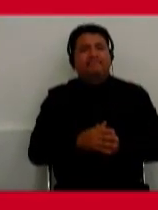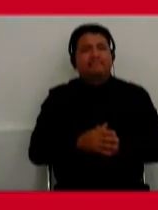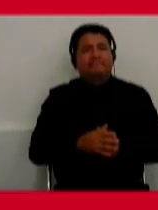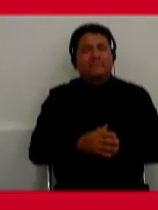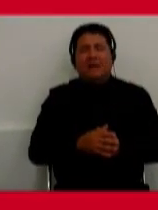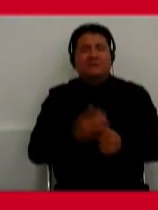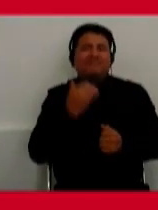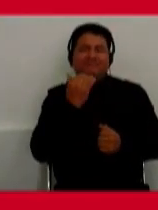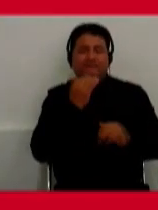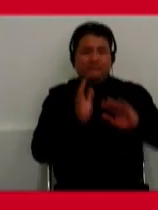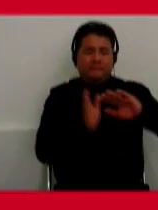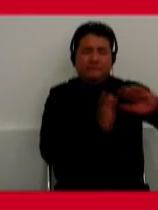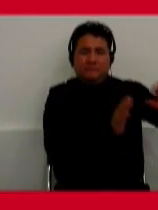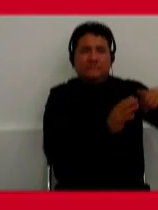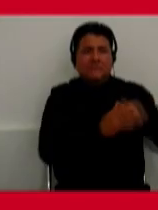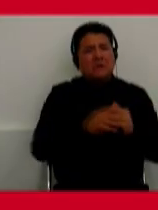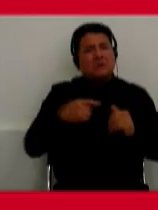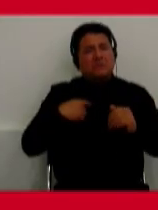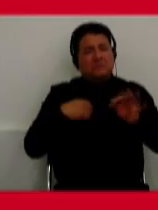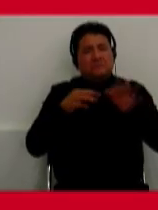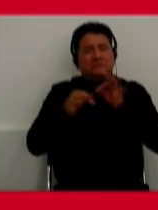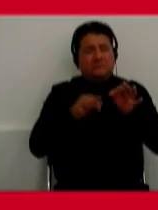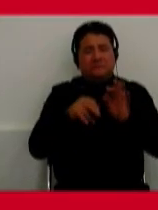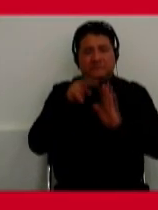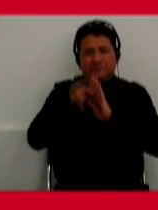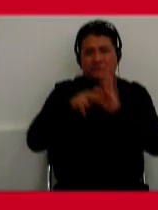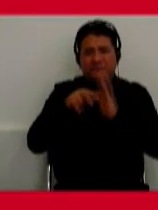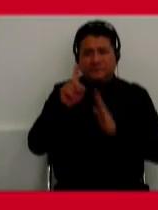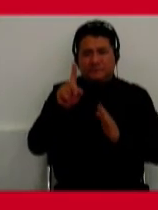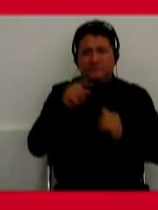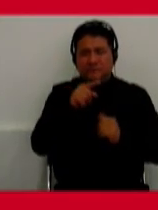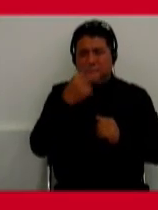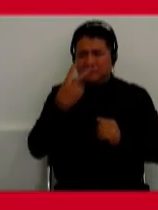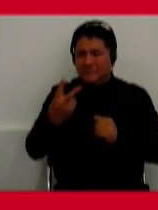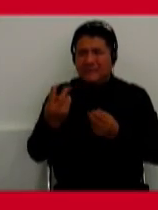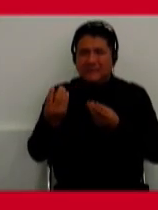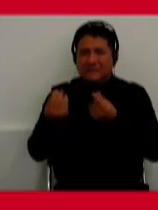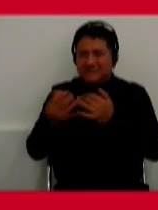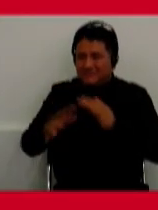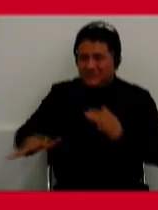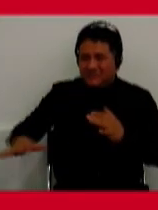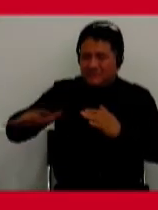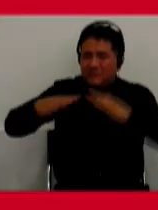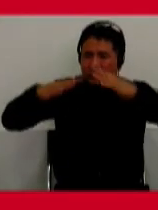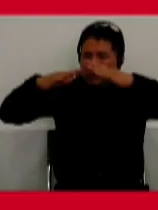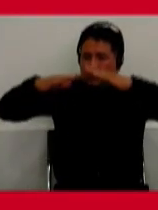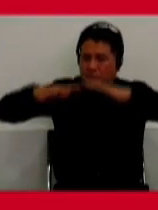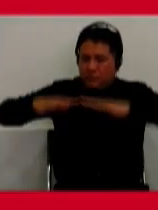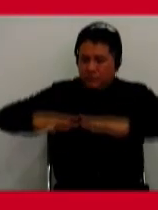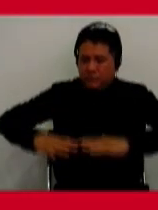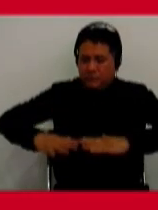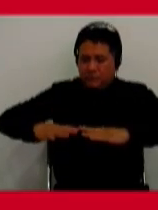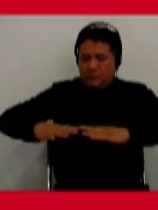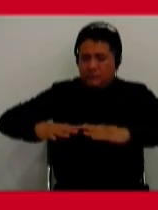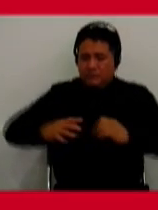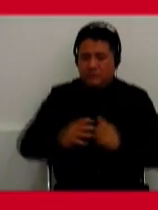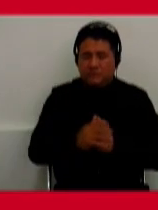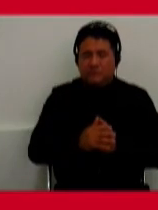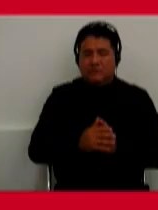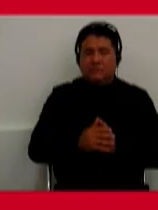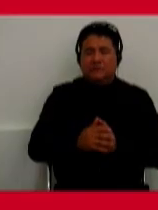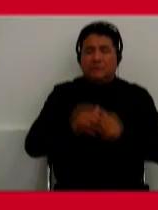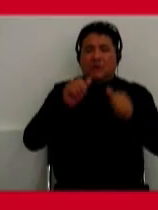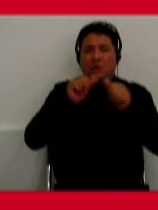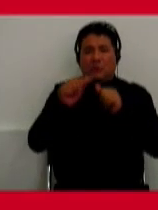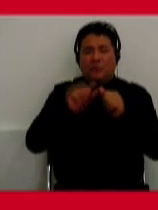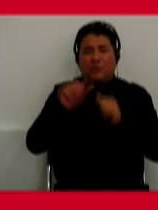cementado, ¿no? Una vez que se ha generado la mineralogía vemos que son paneles, ¿no? Son mantos en el gráfico número 1. En cambio, en el